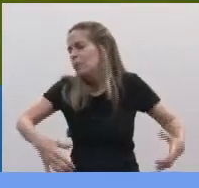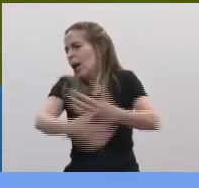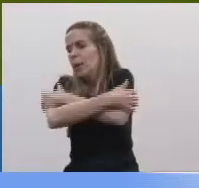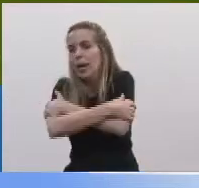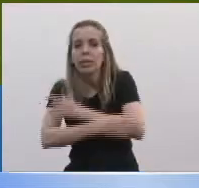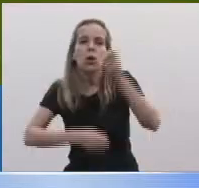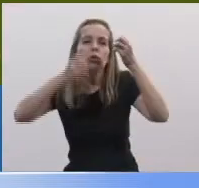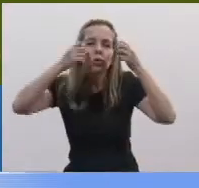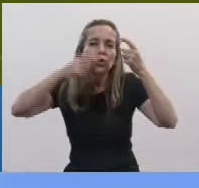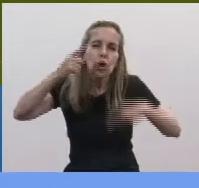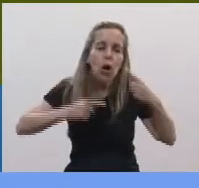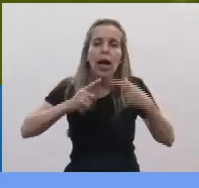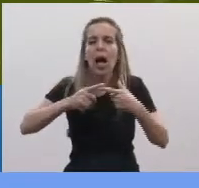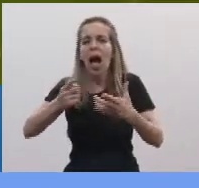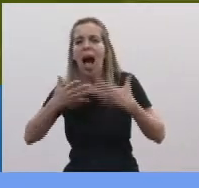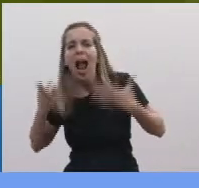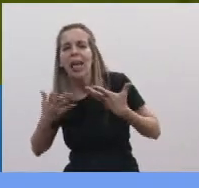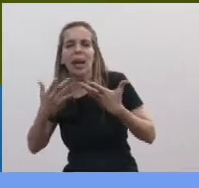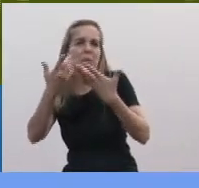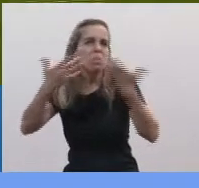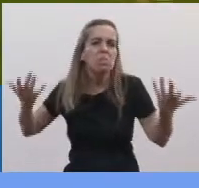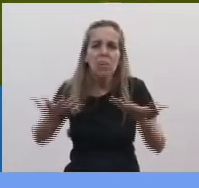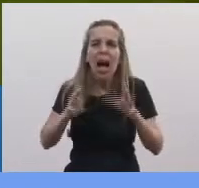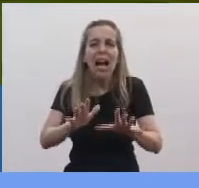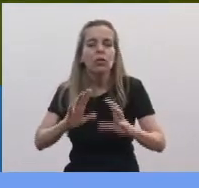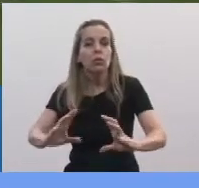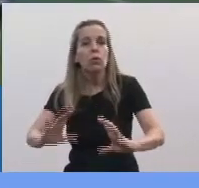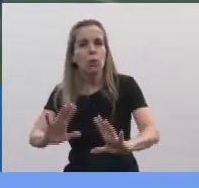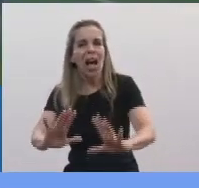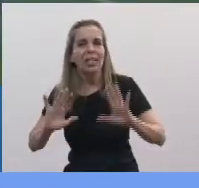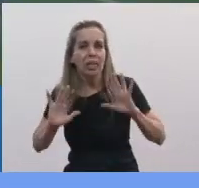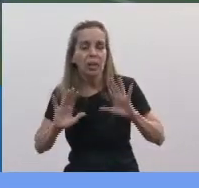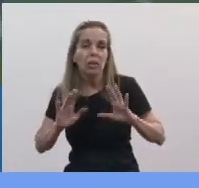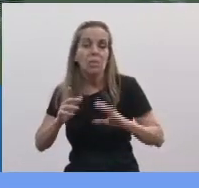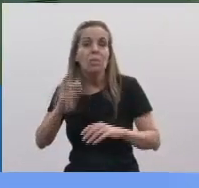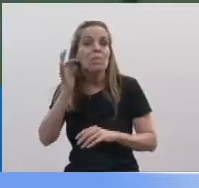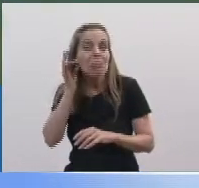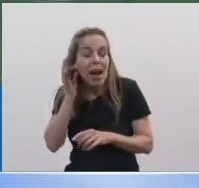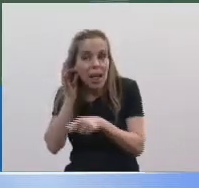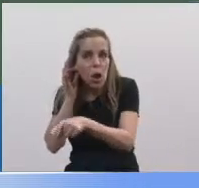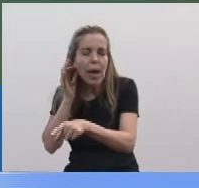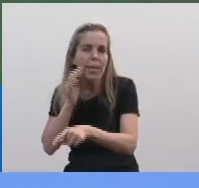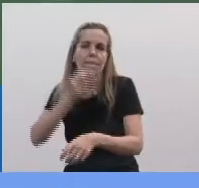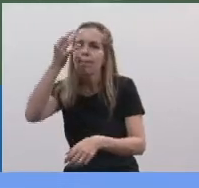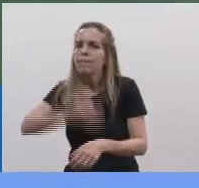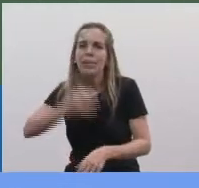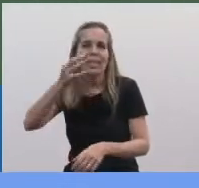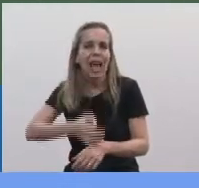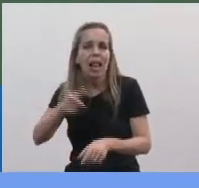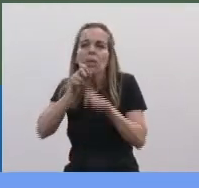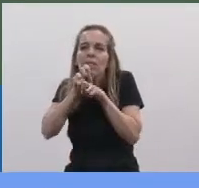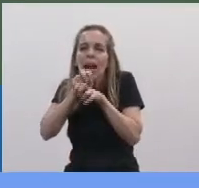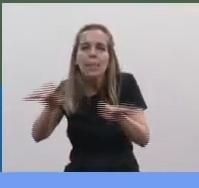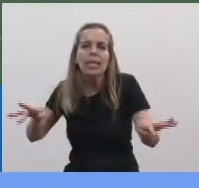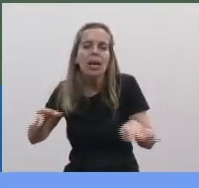tengas alegrías a veces desmesuradas. Y Maradona trascendió el campo de juego por esa mística difícil